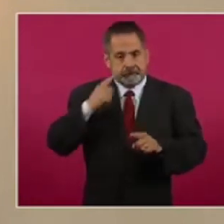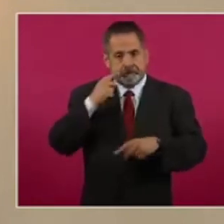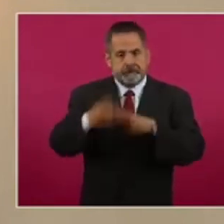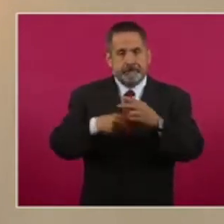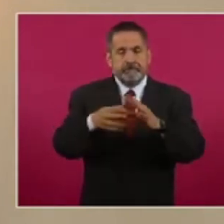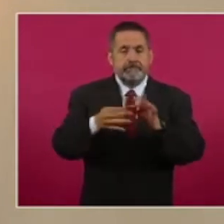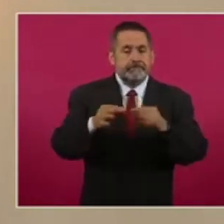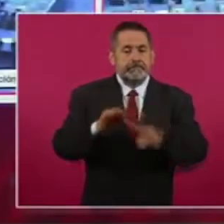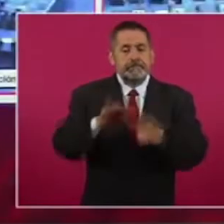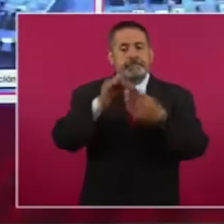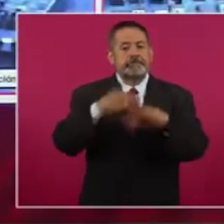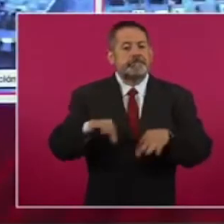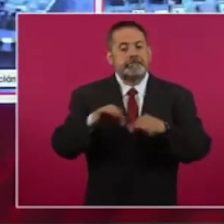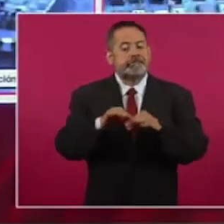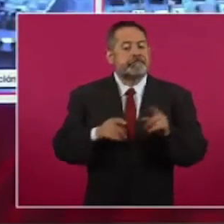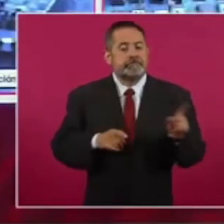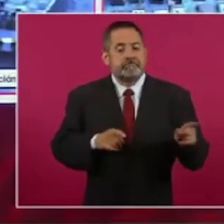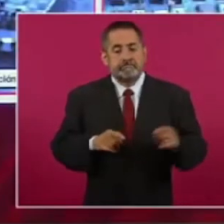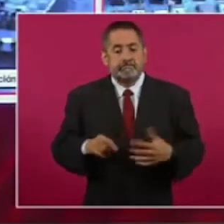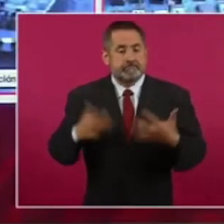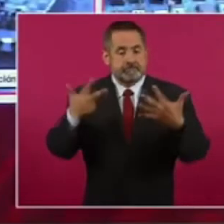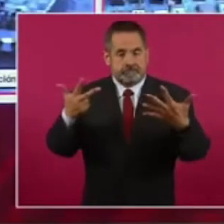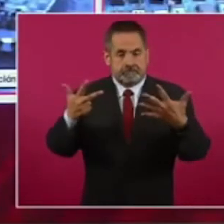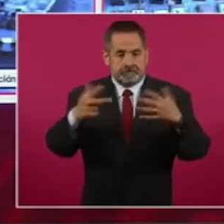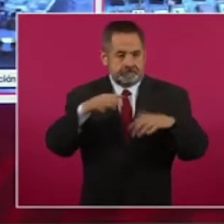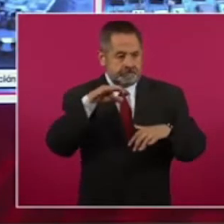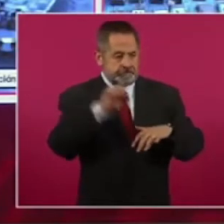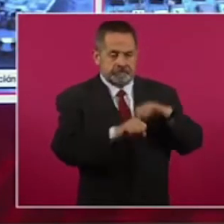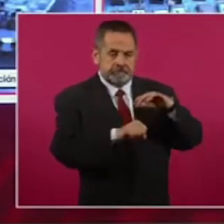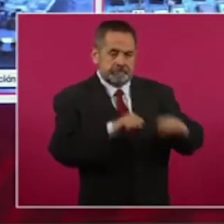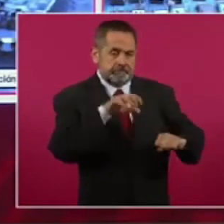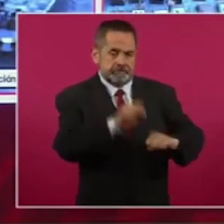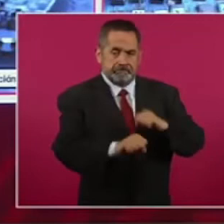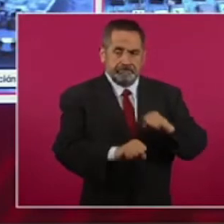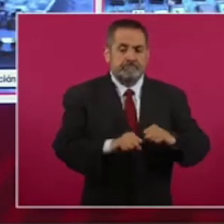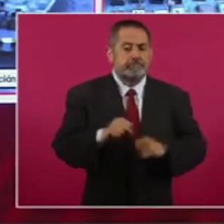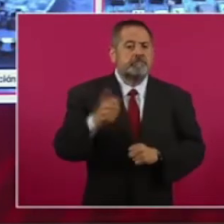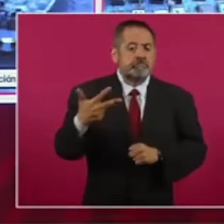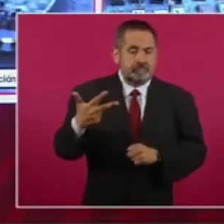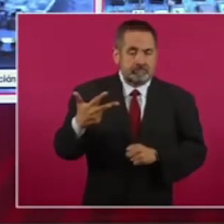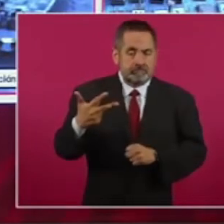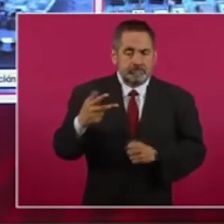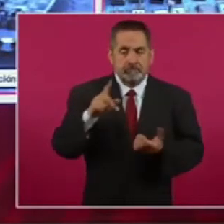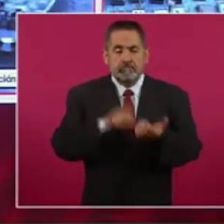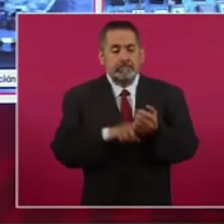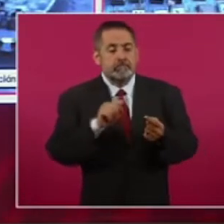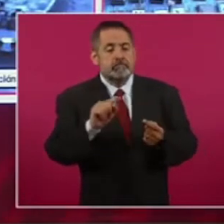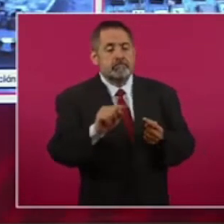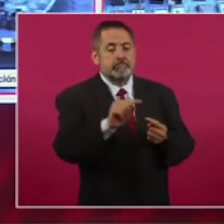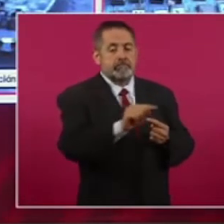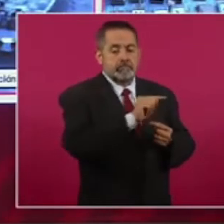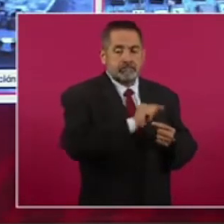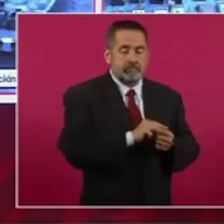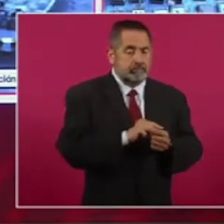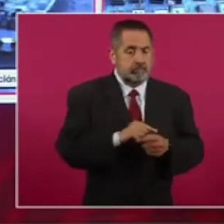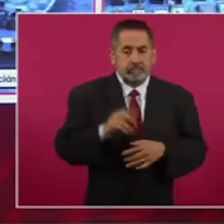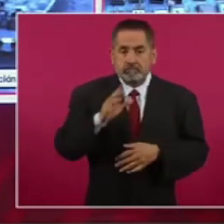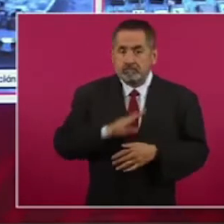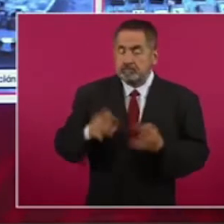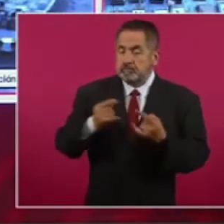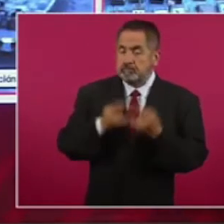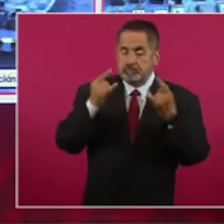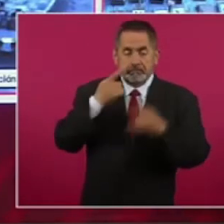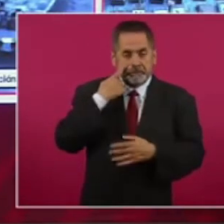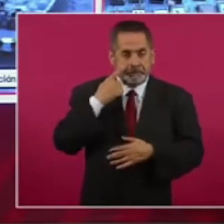destacar estos 8 aseguramientos porque bien podemos asegurar que tiene un carácter histórico.